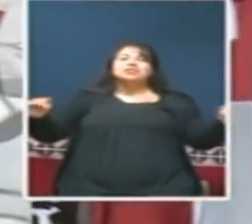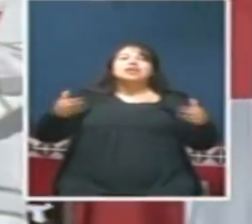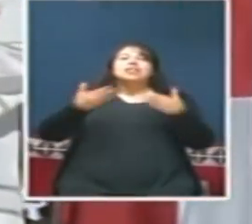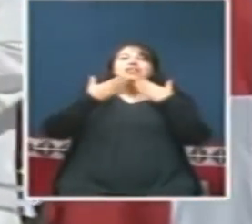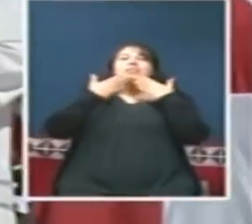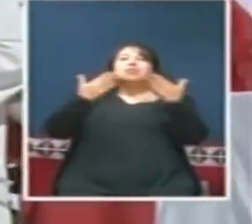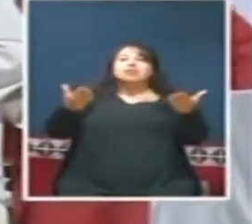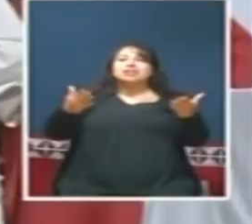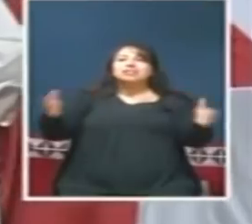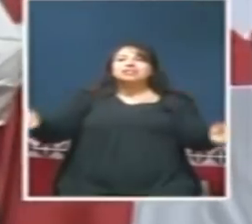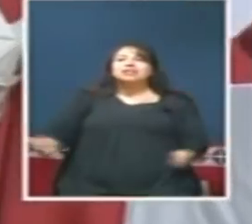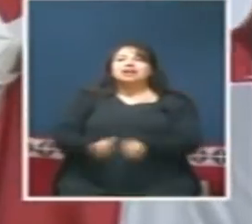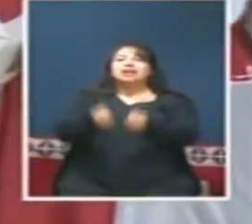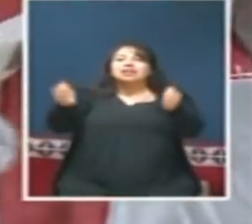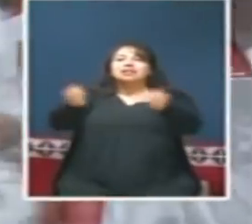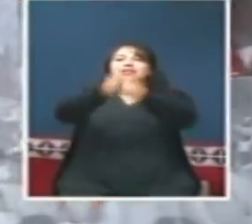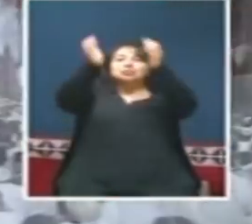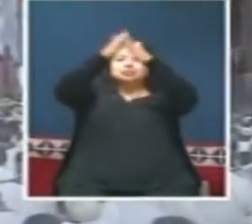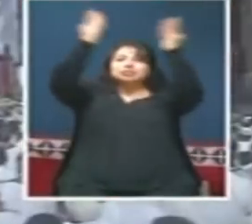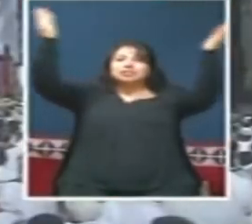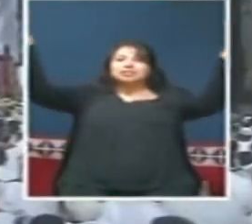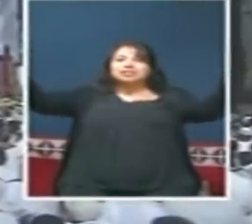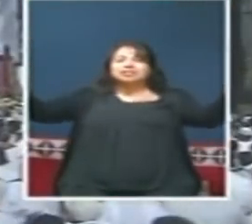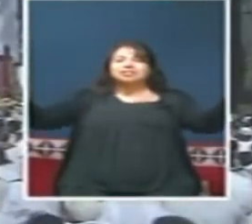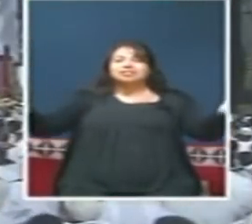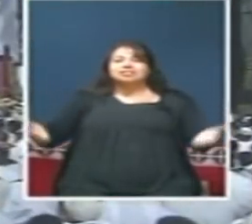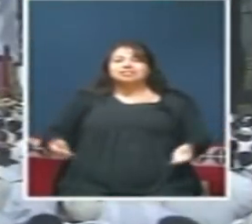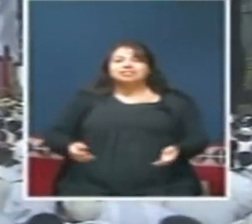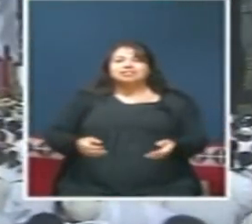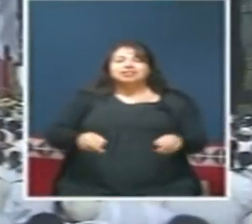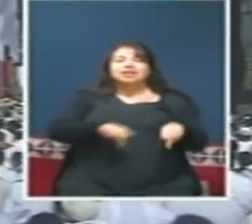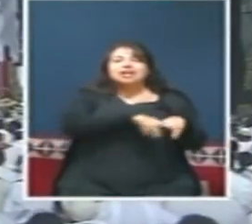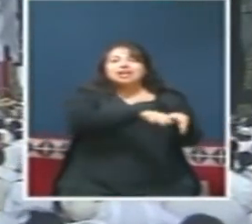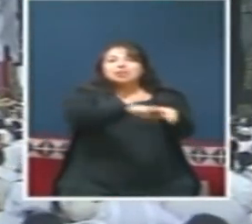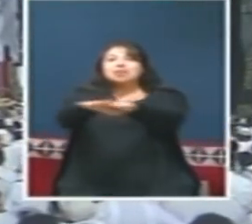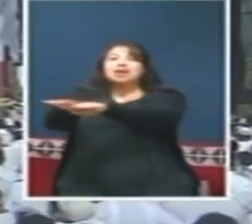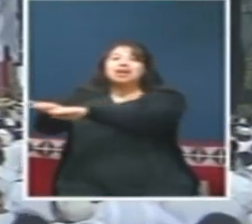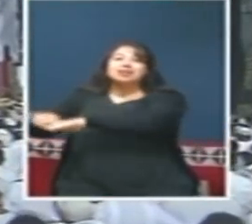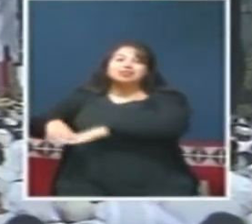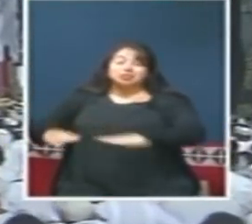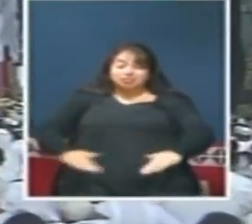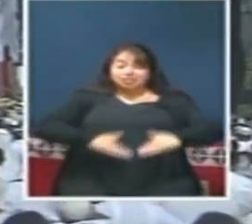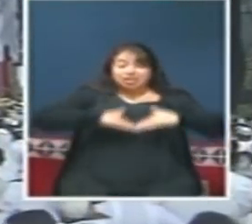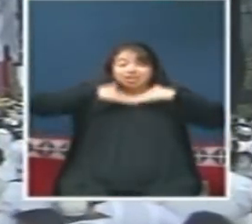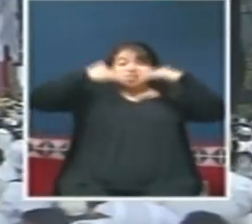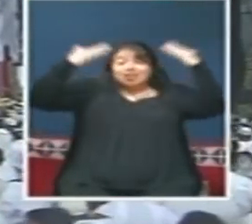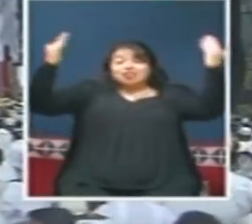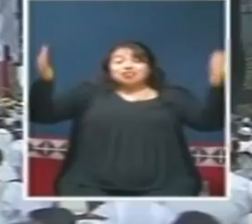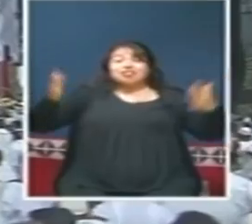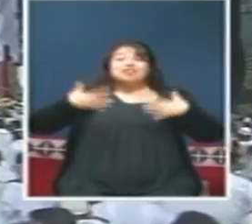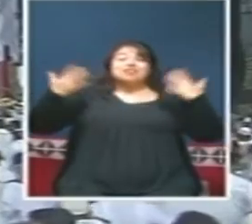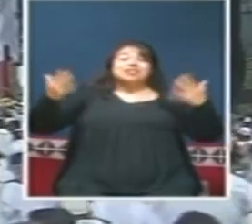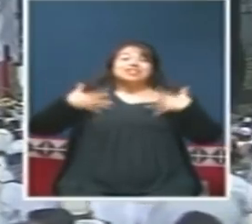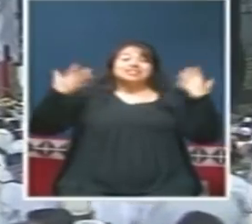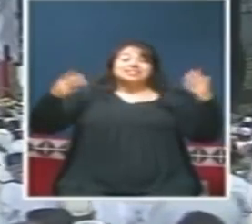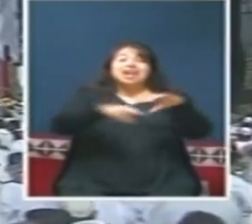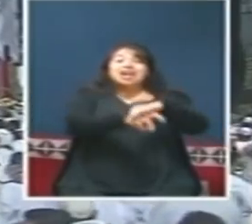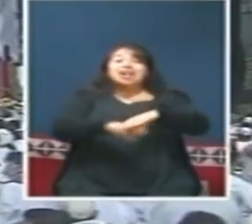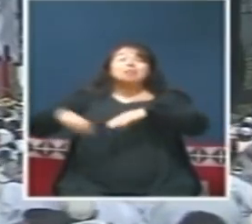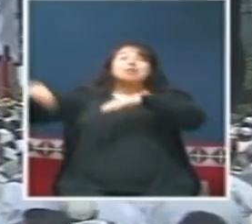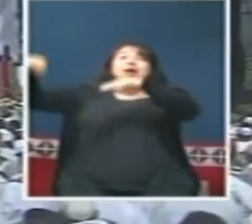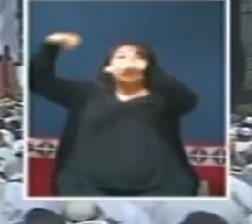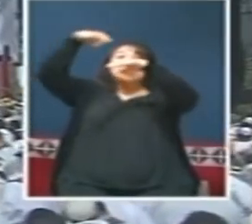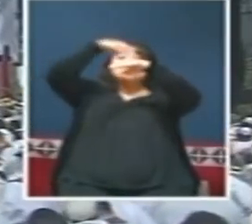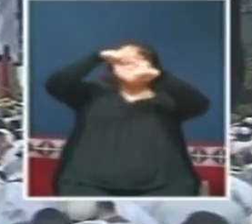Dios. Aleluya, aleluya. Hermanos, llenos de gozo por haber celebrado la Pascua de nuestro